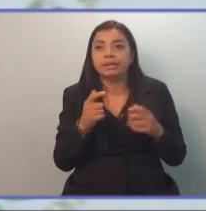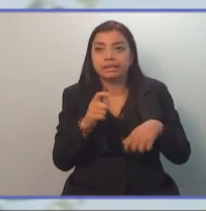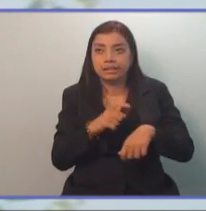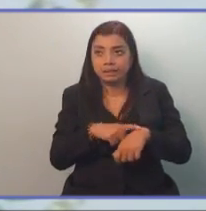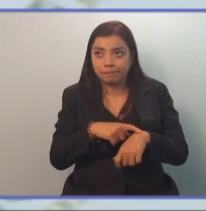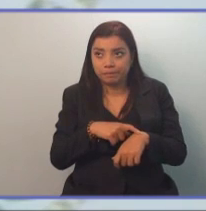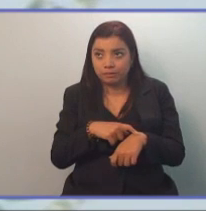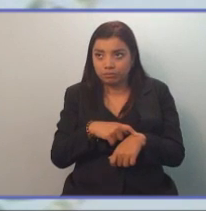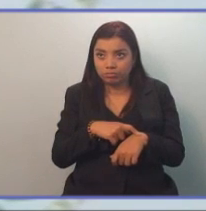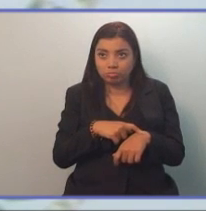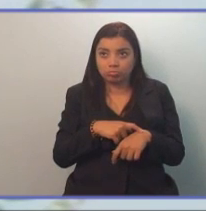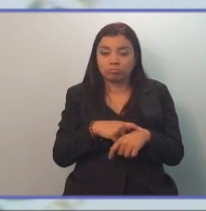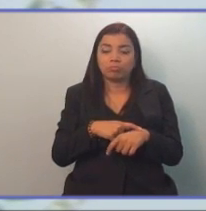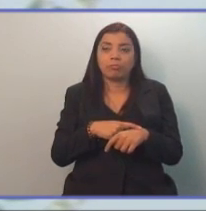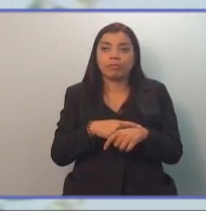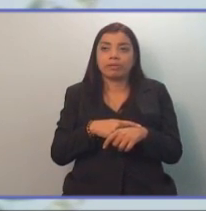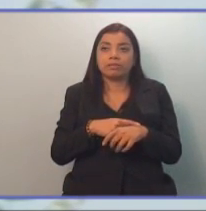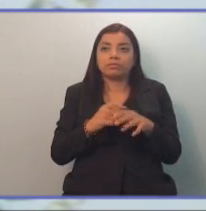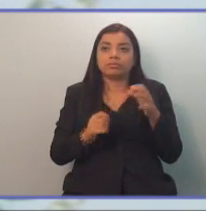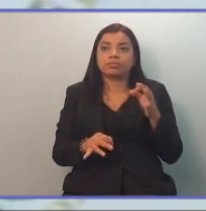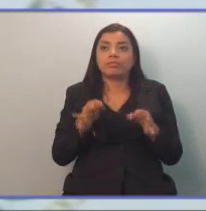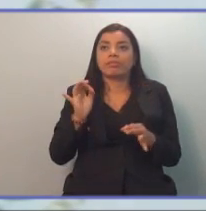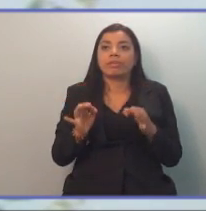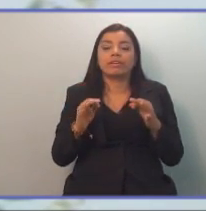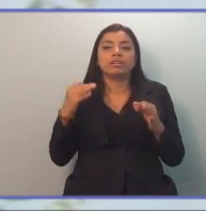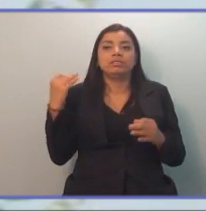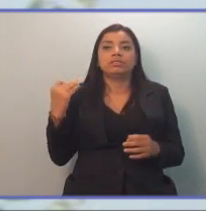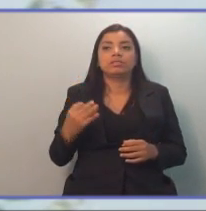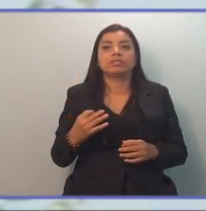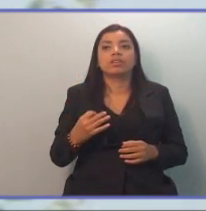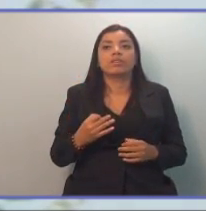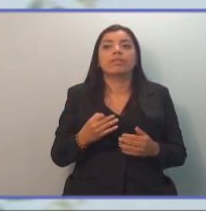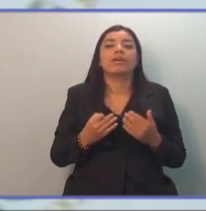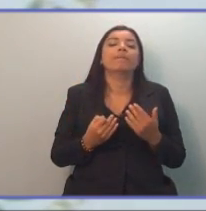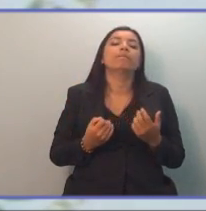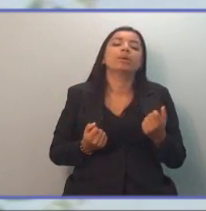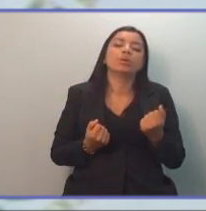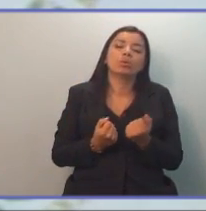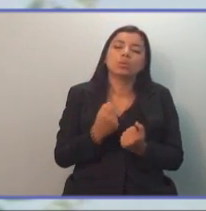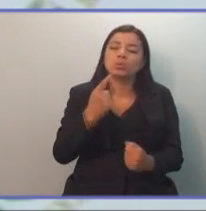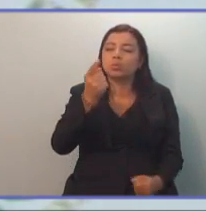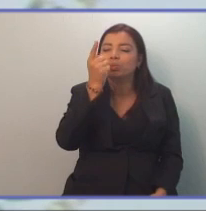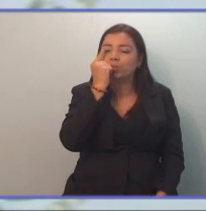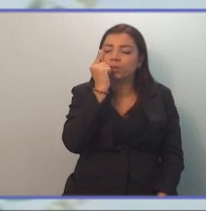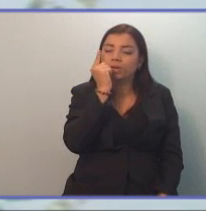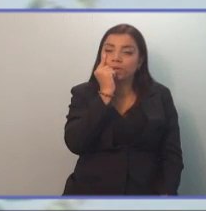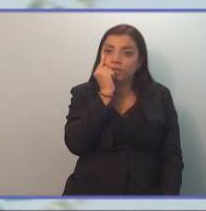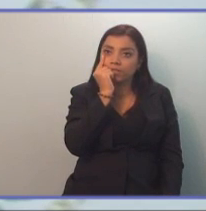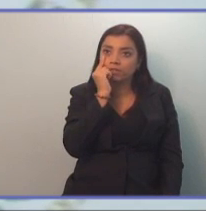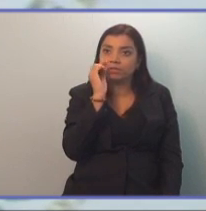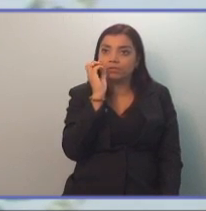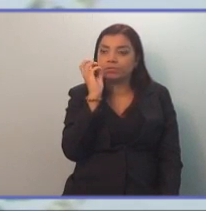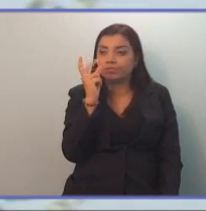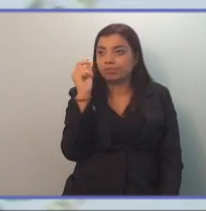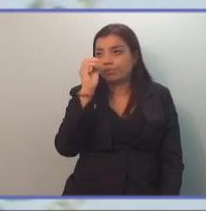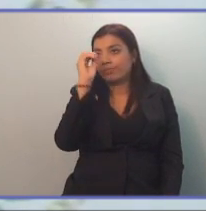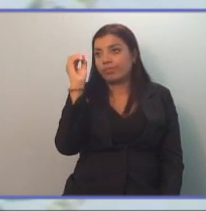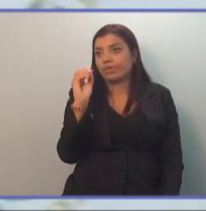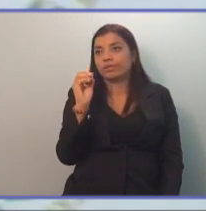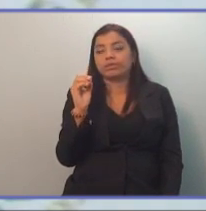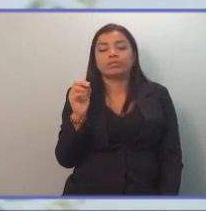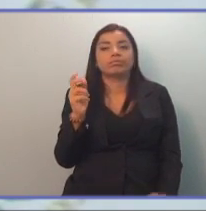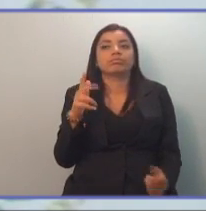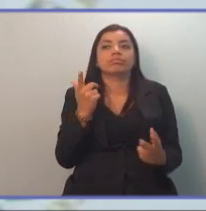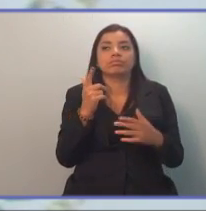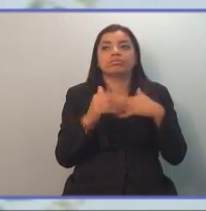Creo que los jueces tienen que tener un sumo cuidado ponderado y racional para